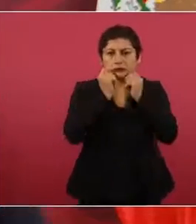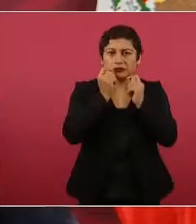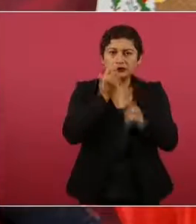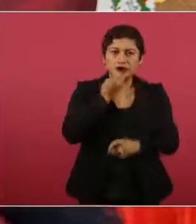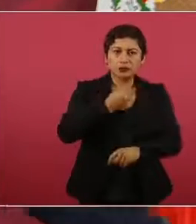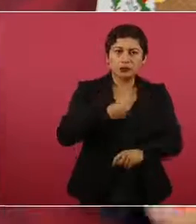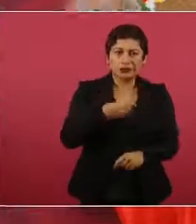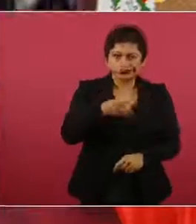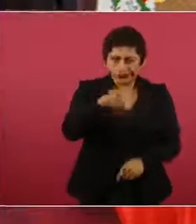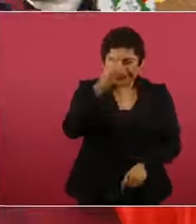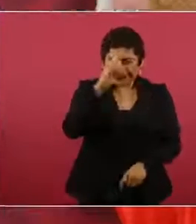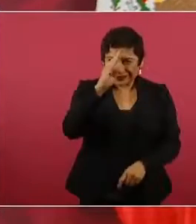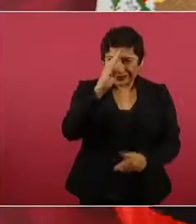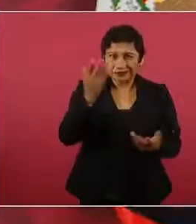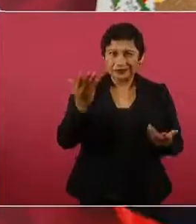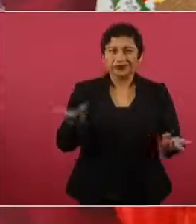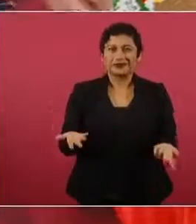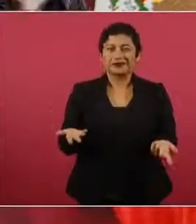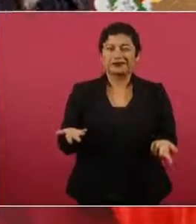Y vacunar